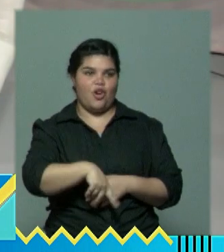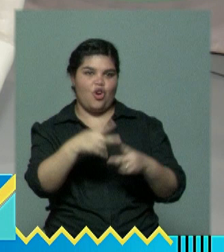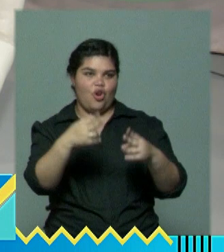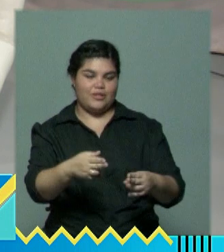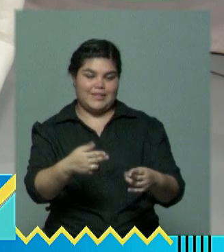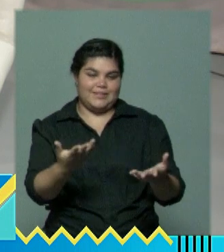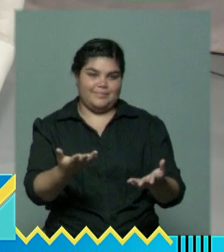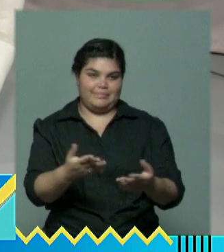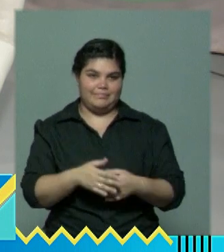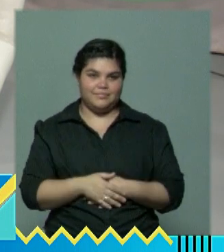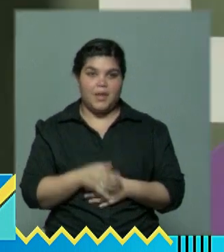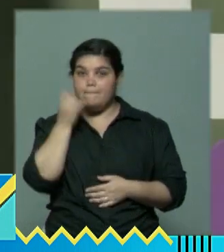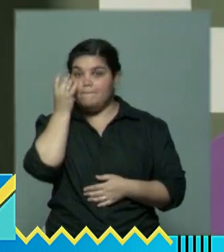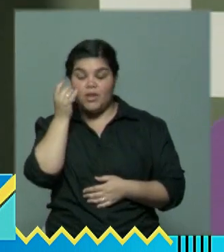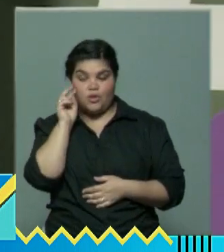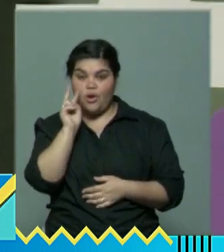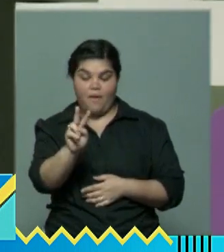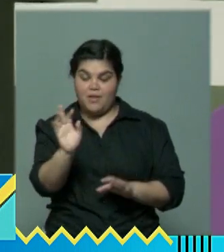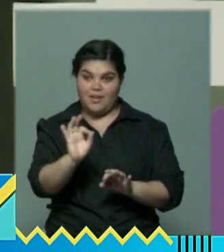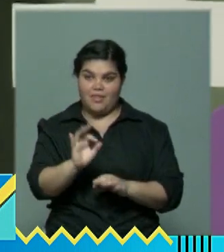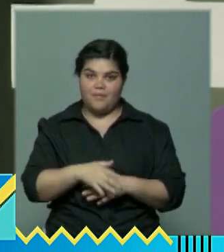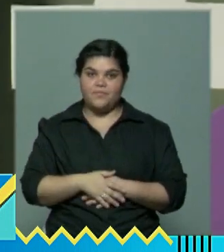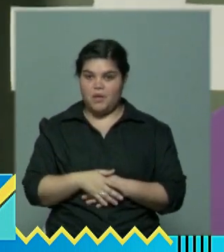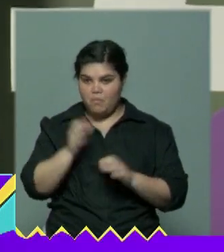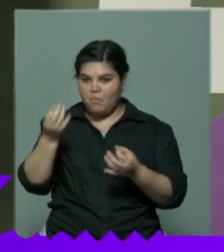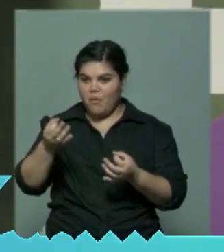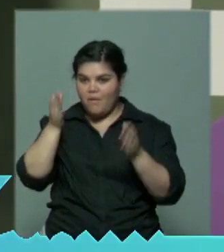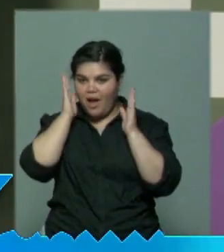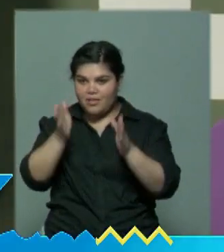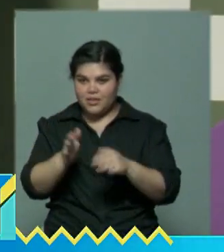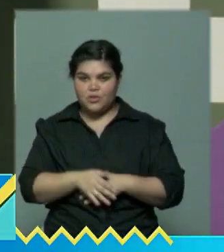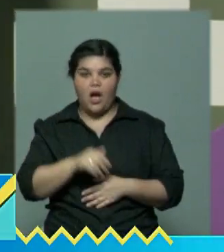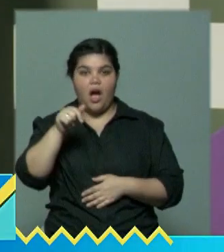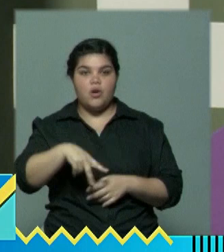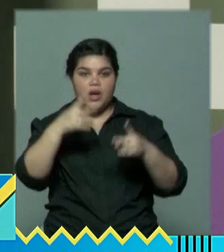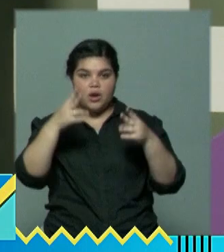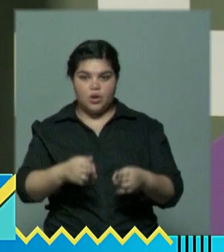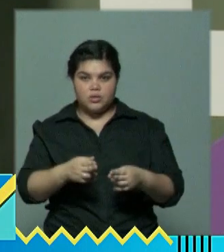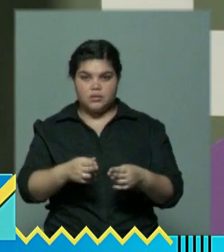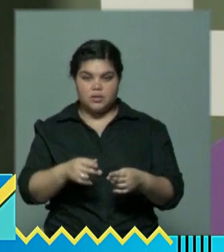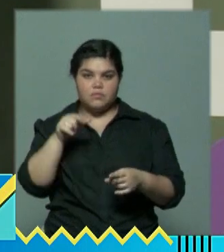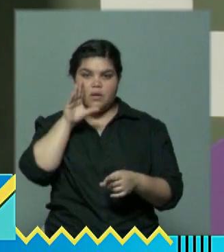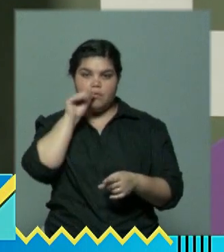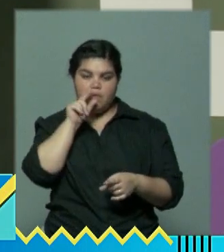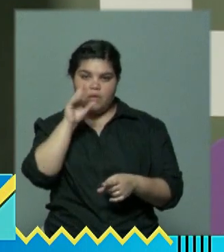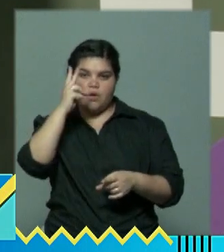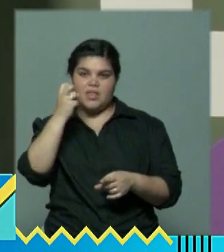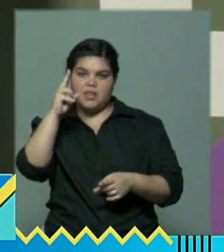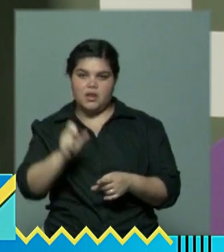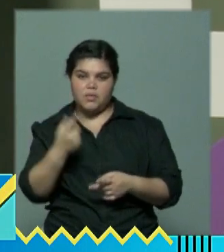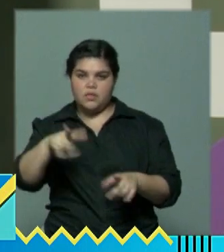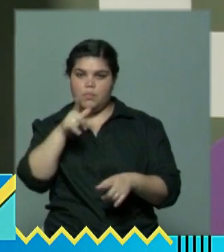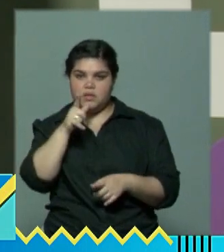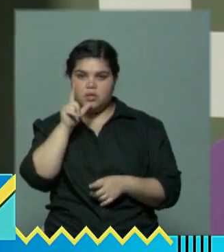puso la... Bueno, perdón, no lo había visto. Muy bien, usted está atento. Nosotros nos tenemos que ir a un corte, seguimos en las redes sociales, en Facebook y en Instagram,